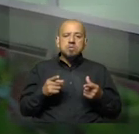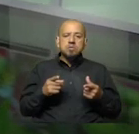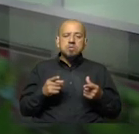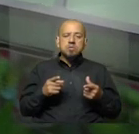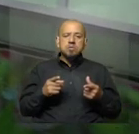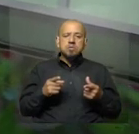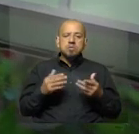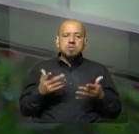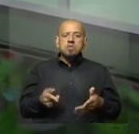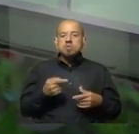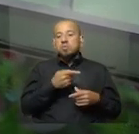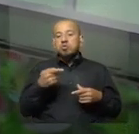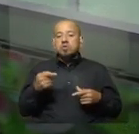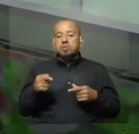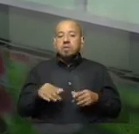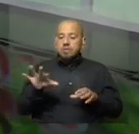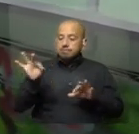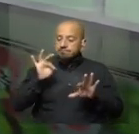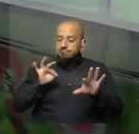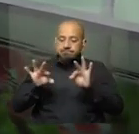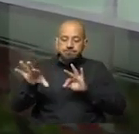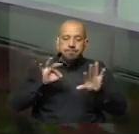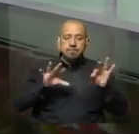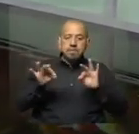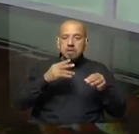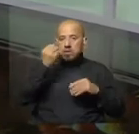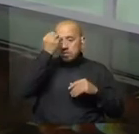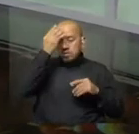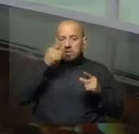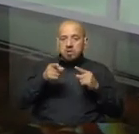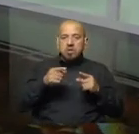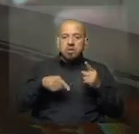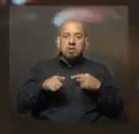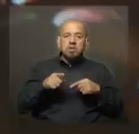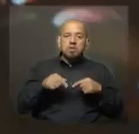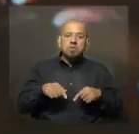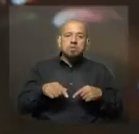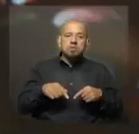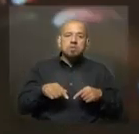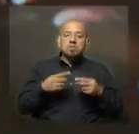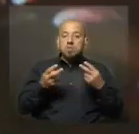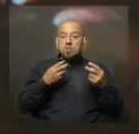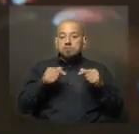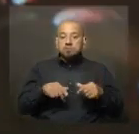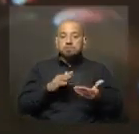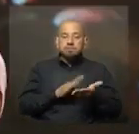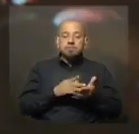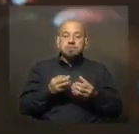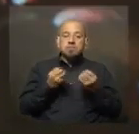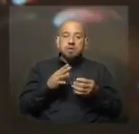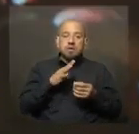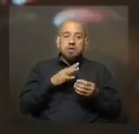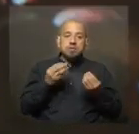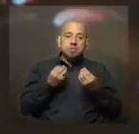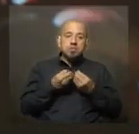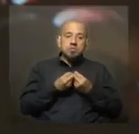y semanalmente los íbamos eligiendo. El concepto era ese, llegar al consumidor final con un mensaje de, mirá, buscá estos productos porque están abundantes,